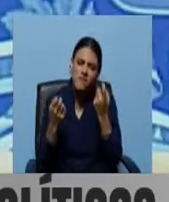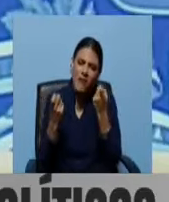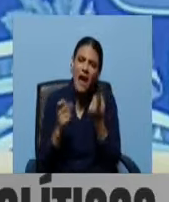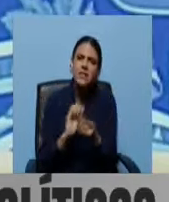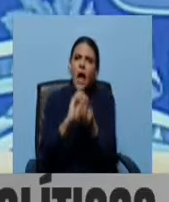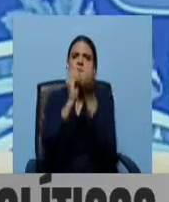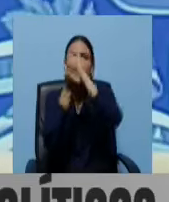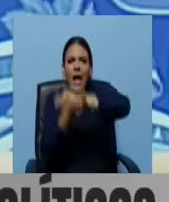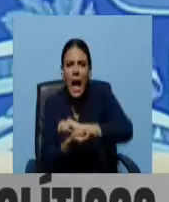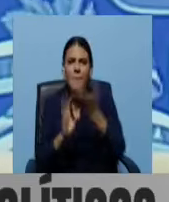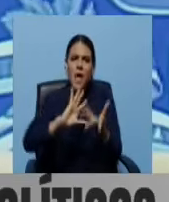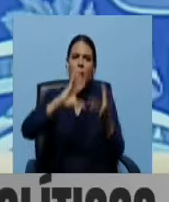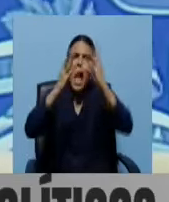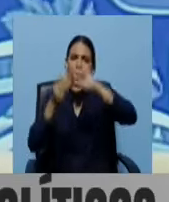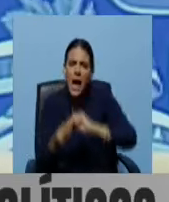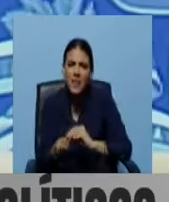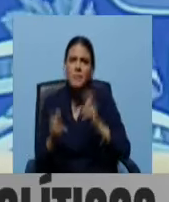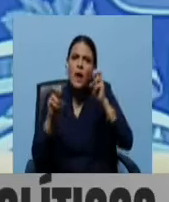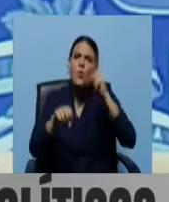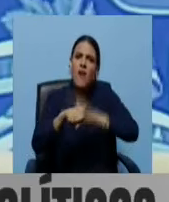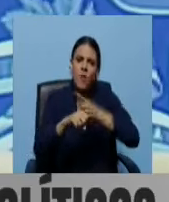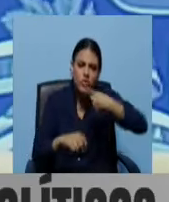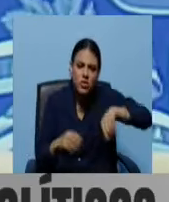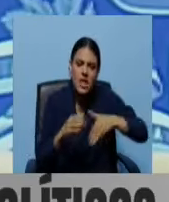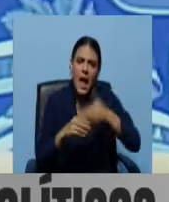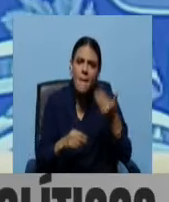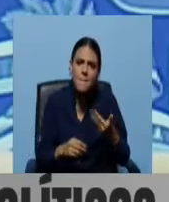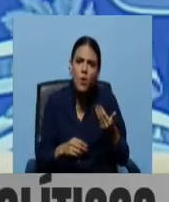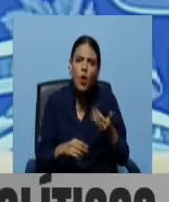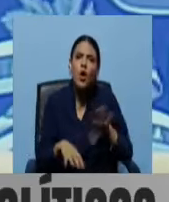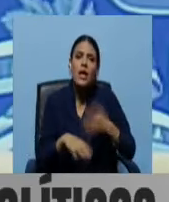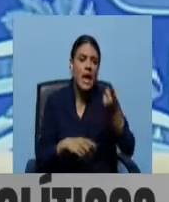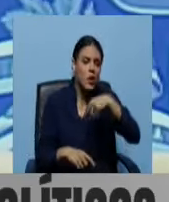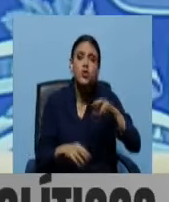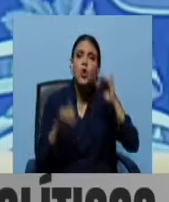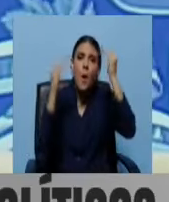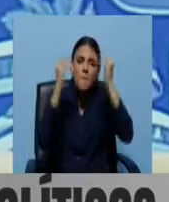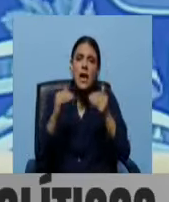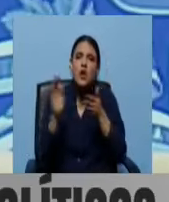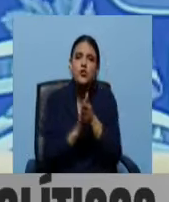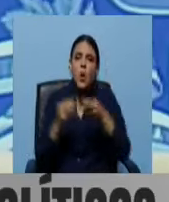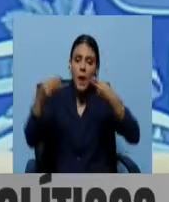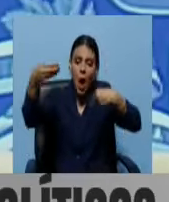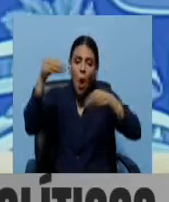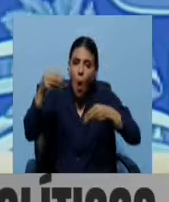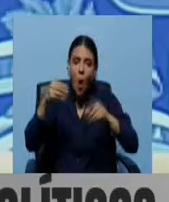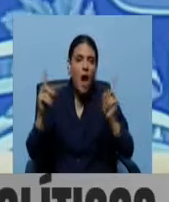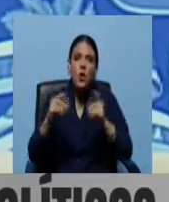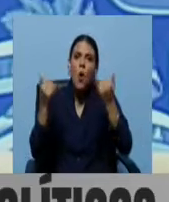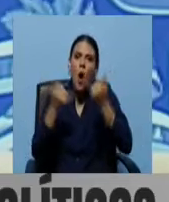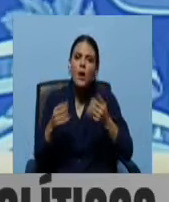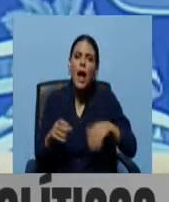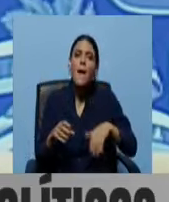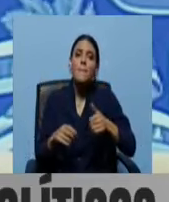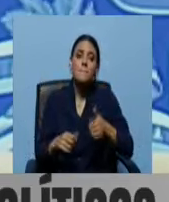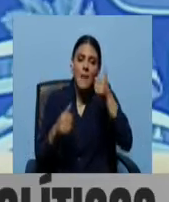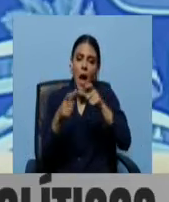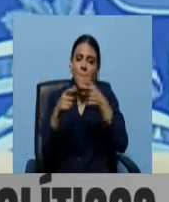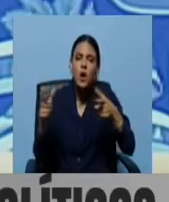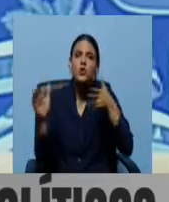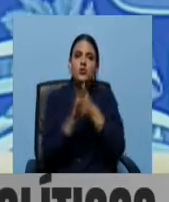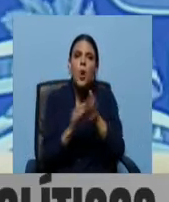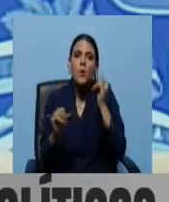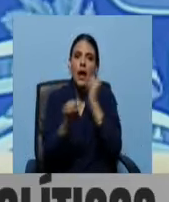¿Podemos adaptar los nuevos tiempos donde cada vez hay menos papel y cada vez más hay maneras